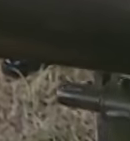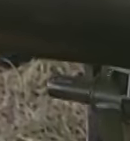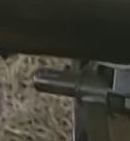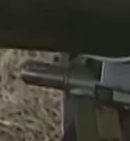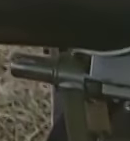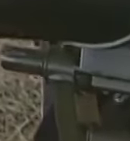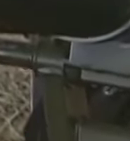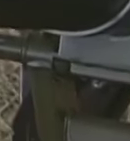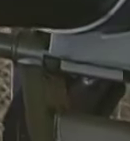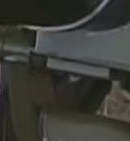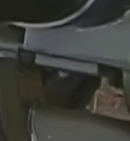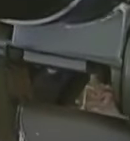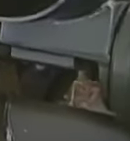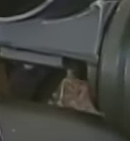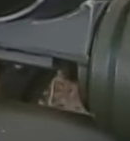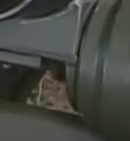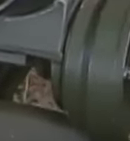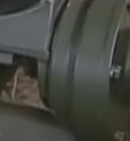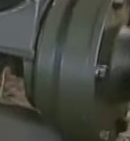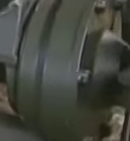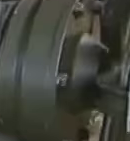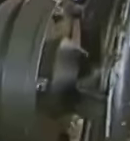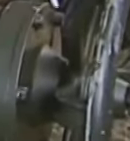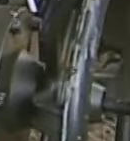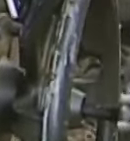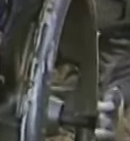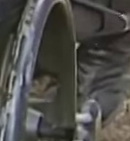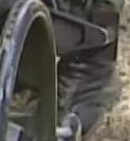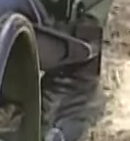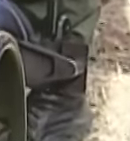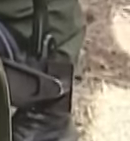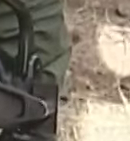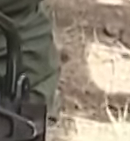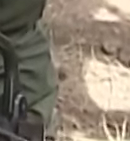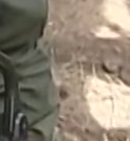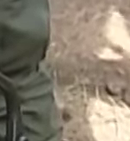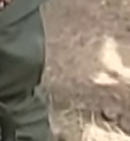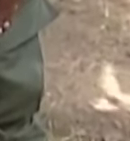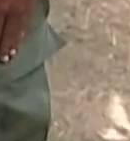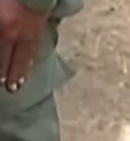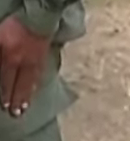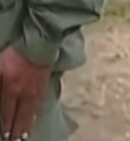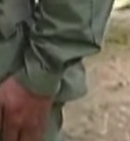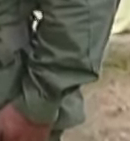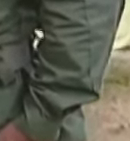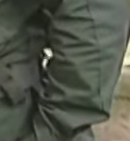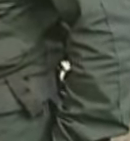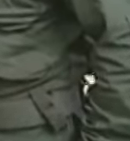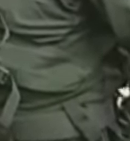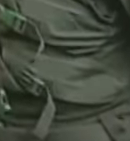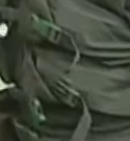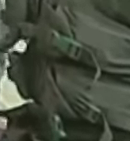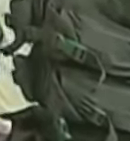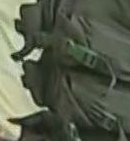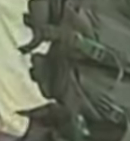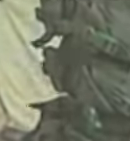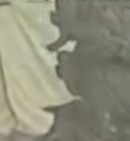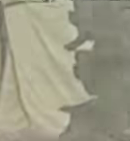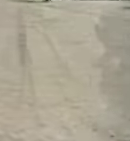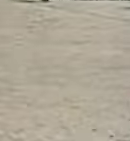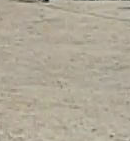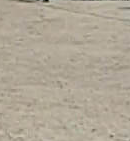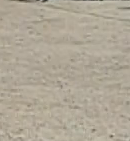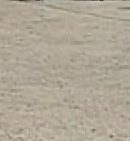pueblo. ¿Cuánto es jefe? Máxima moral, Jimmy. Gracias. Para adelante. Te agradezco mucho, que Dios te bendiga. Gracias. Seguimos adelante. Sí,